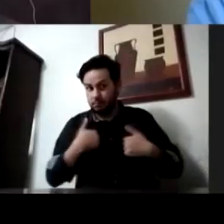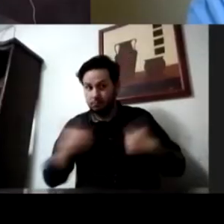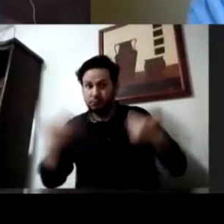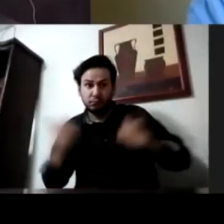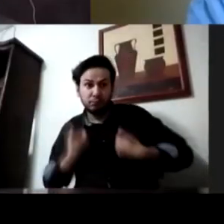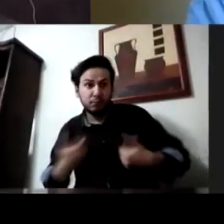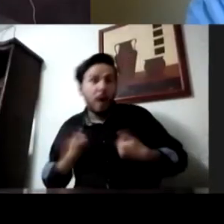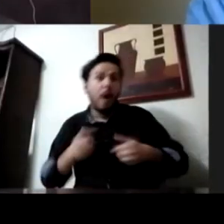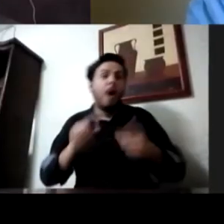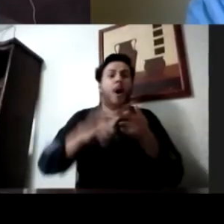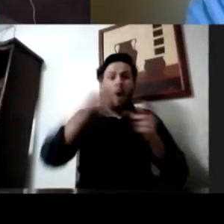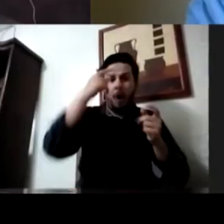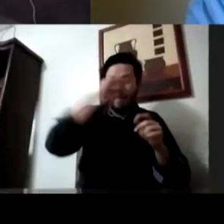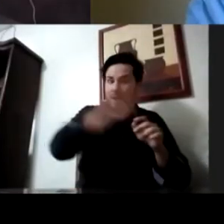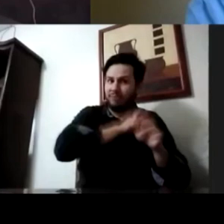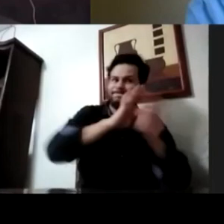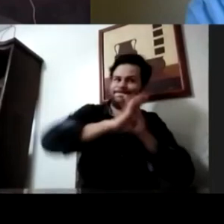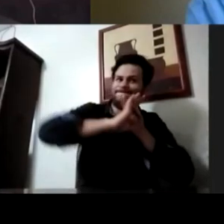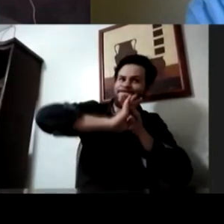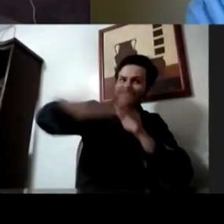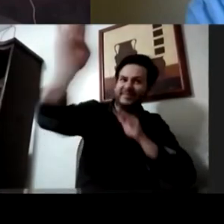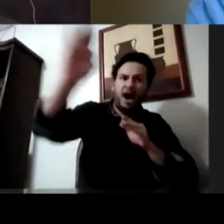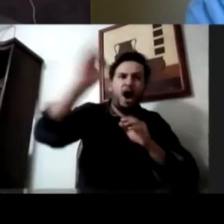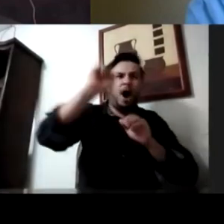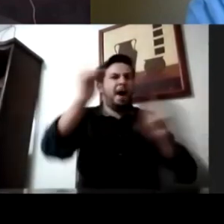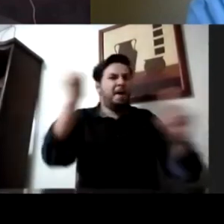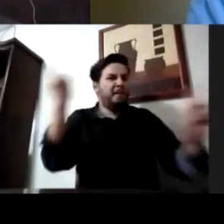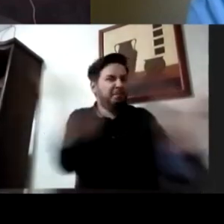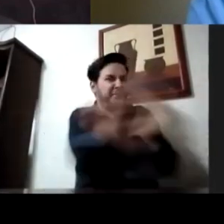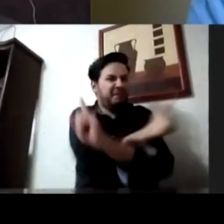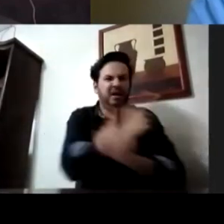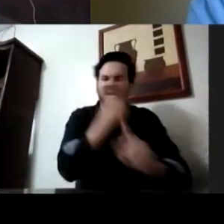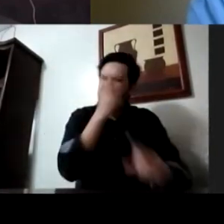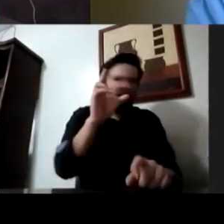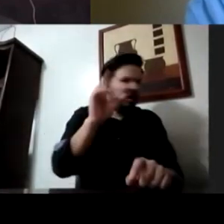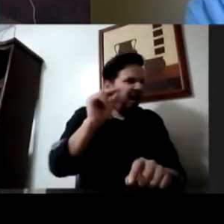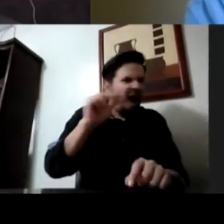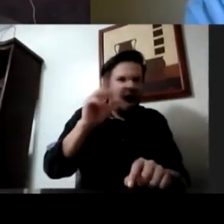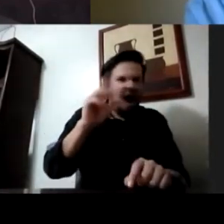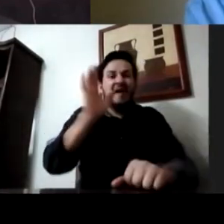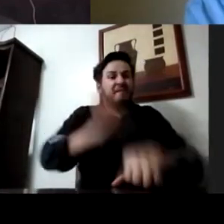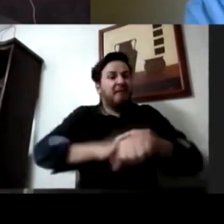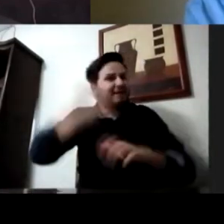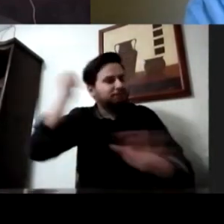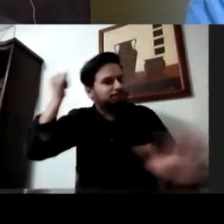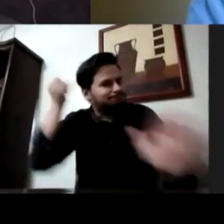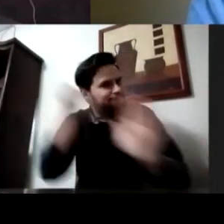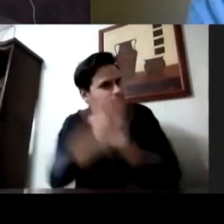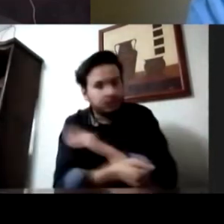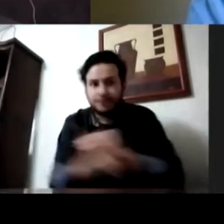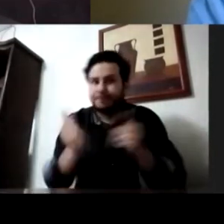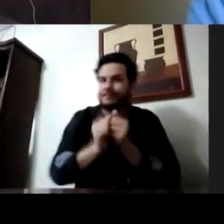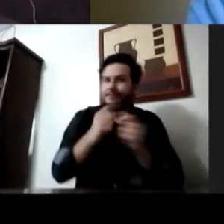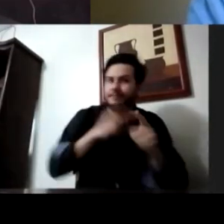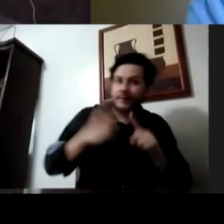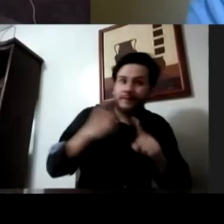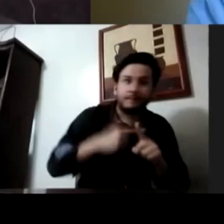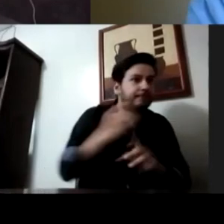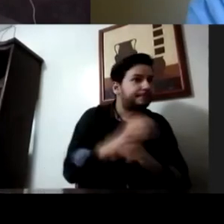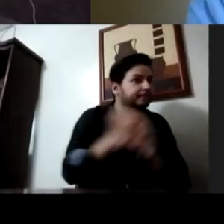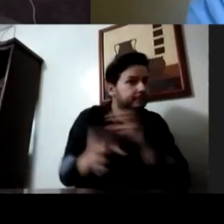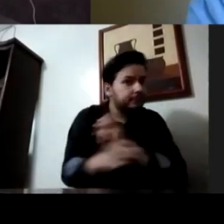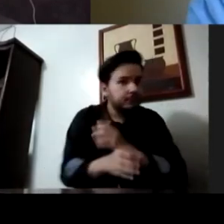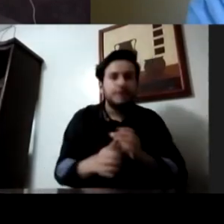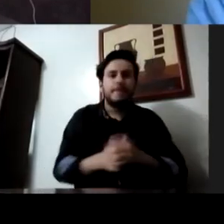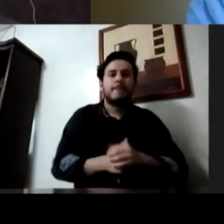tránsito, hace falta adecuar la política pública, fortalecer las instituciones clave. Hemos